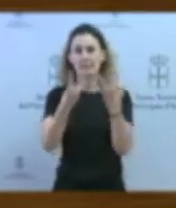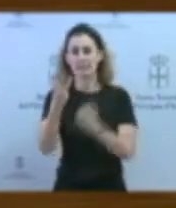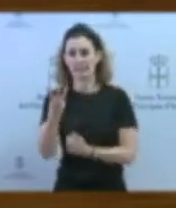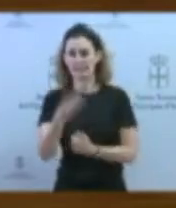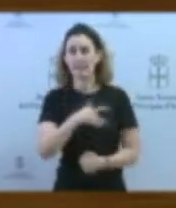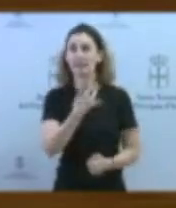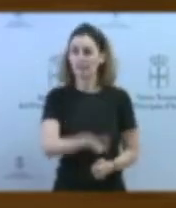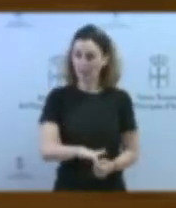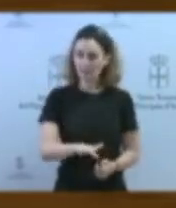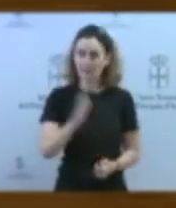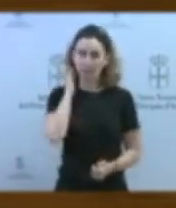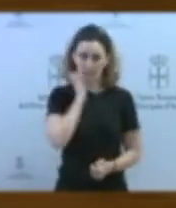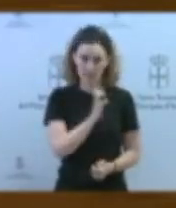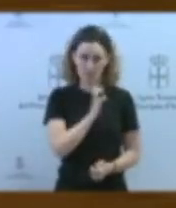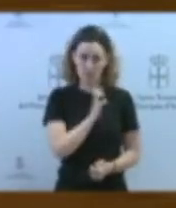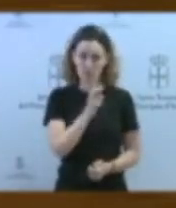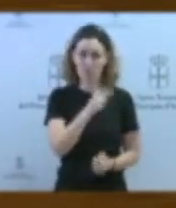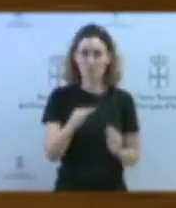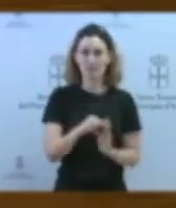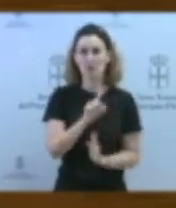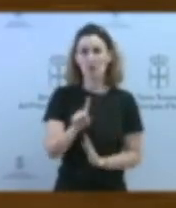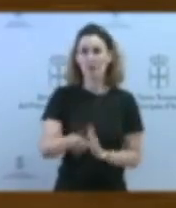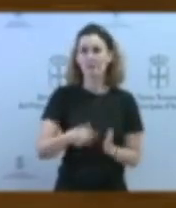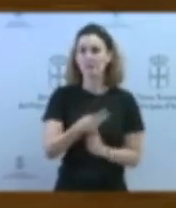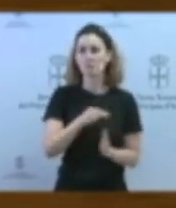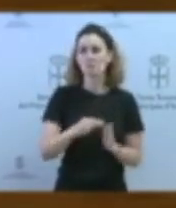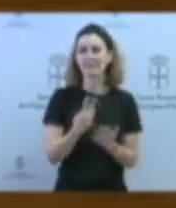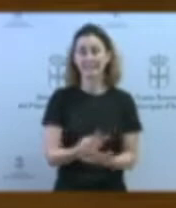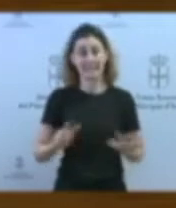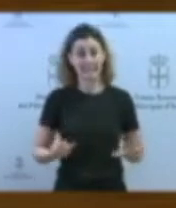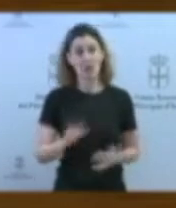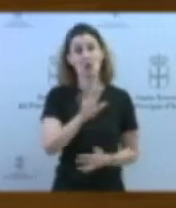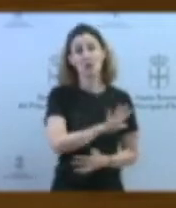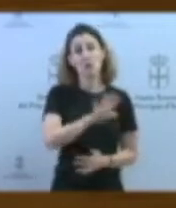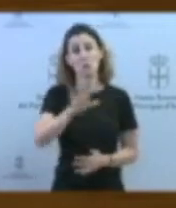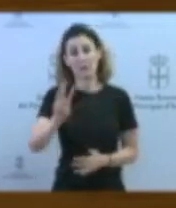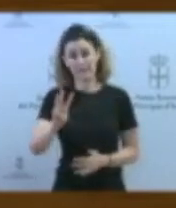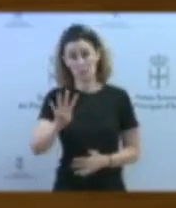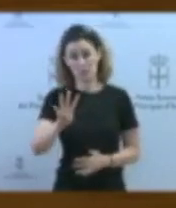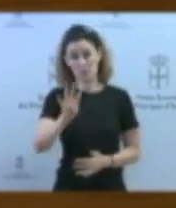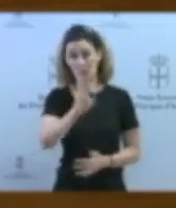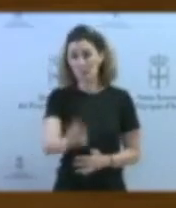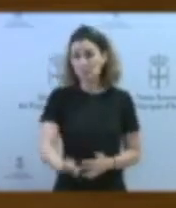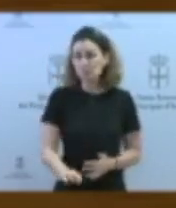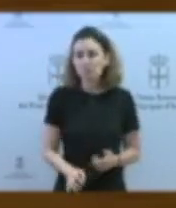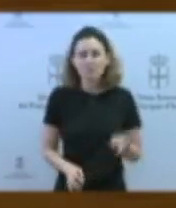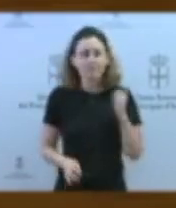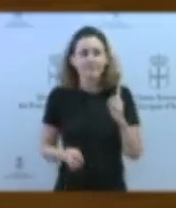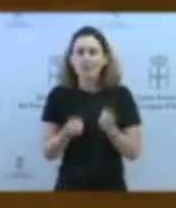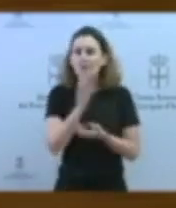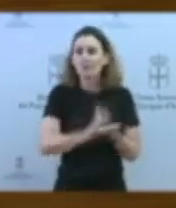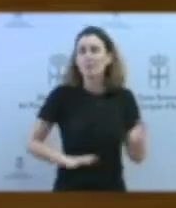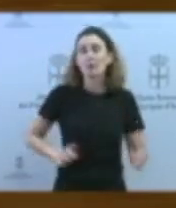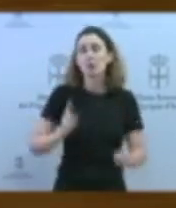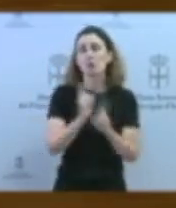2011 y 2017, el 54% contaba con un informe contrario del Tribunal, de la Fiscalía o de